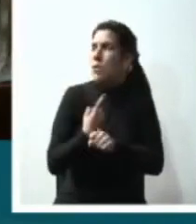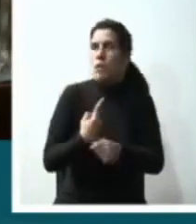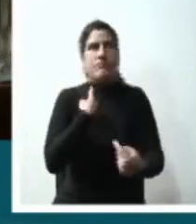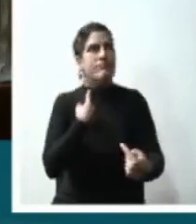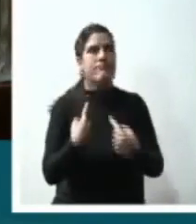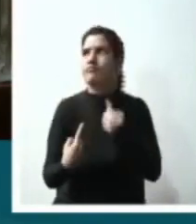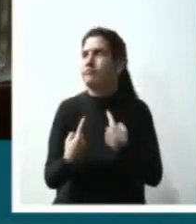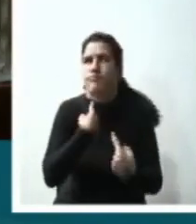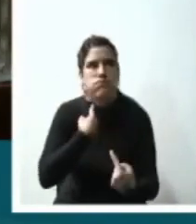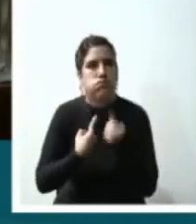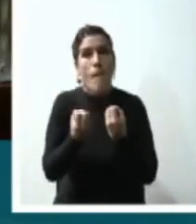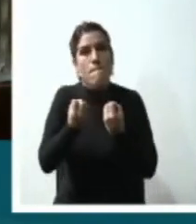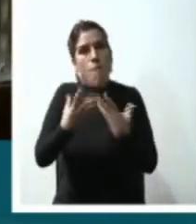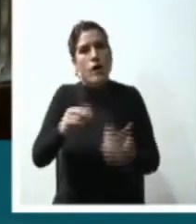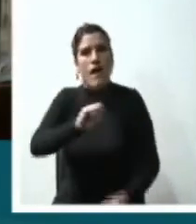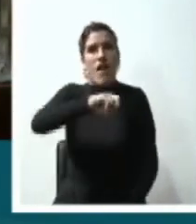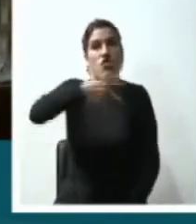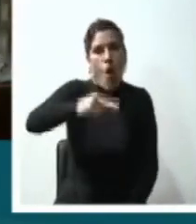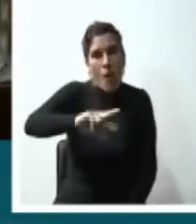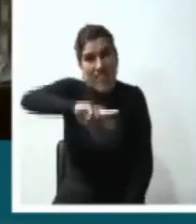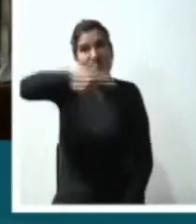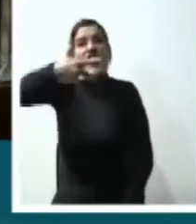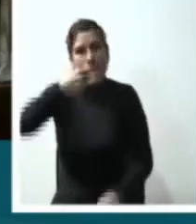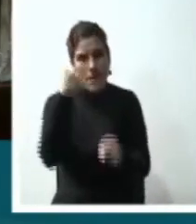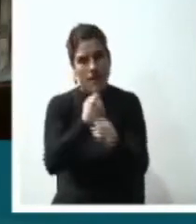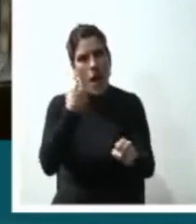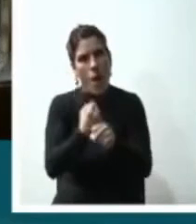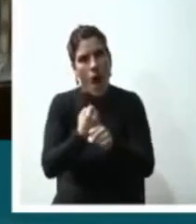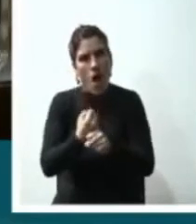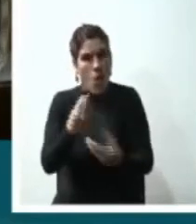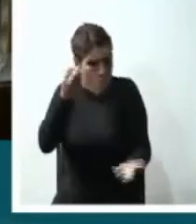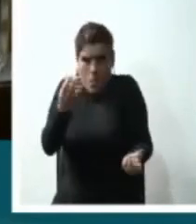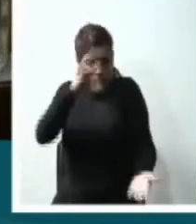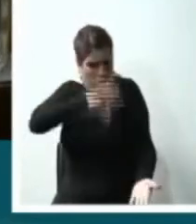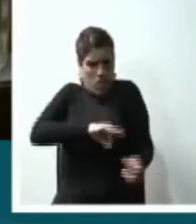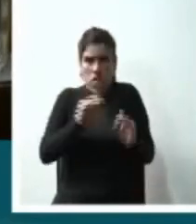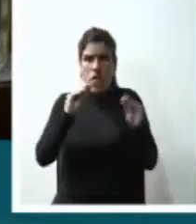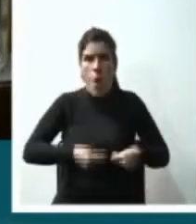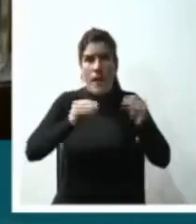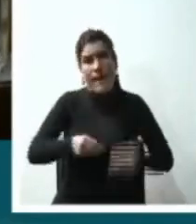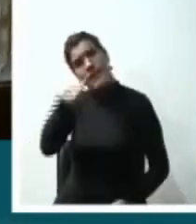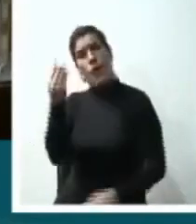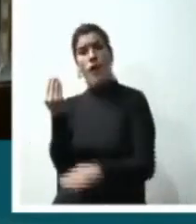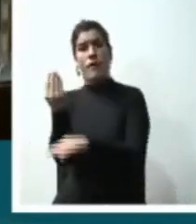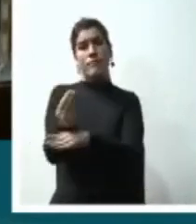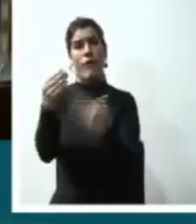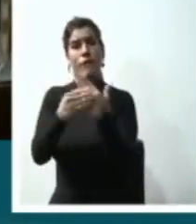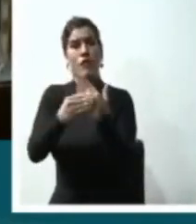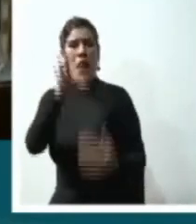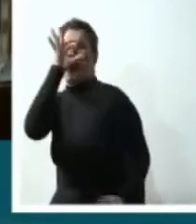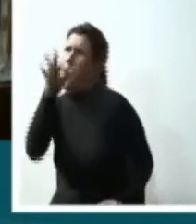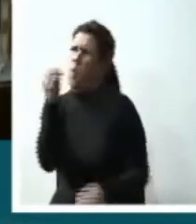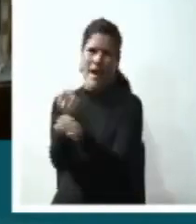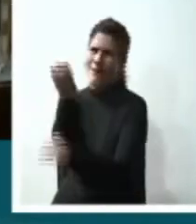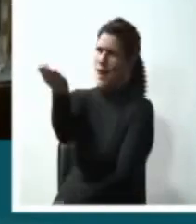Trabajar 2 o 3 cargos, que una funcionaria que nunca trabajó y cobra fortunas nos maltrate de esa